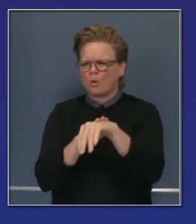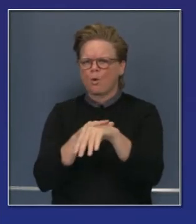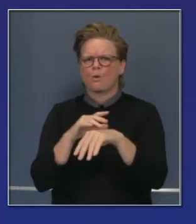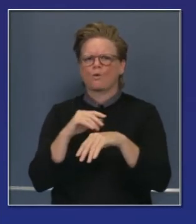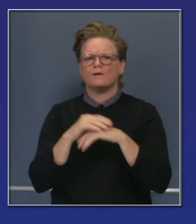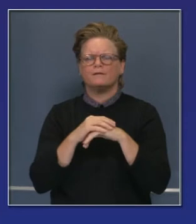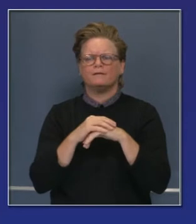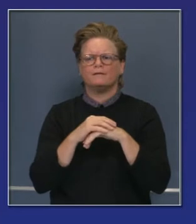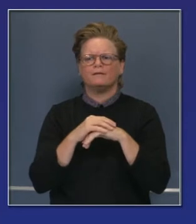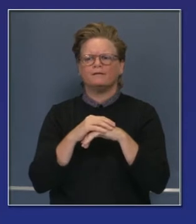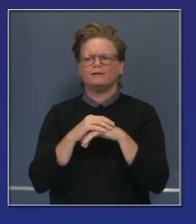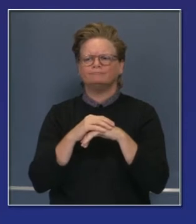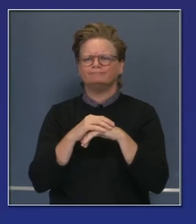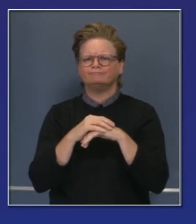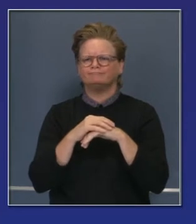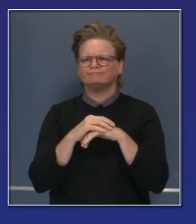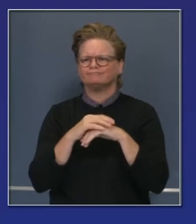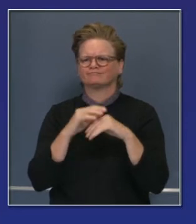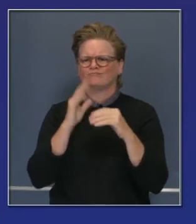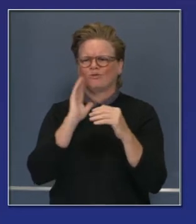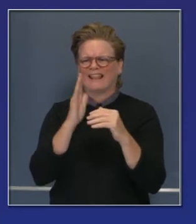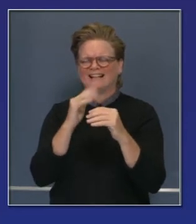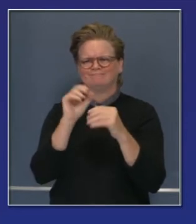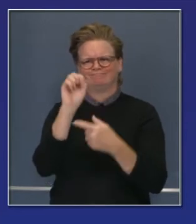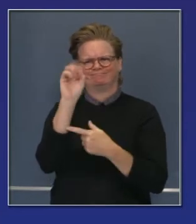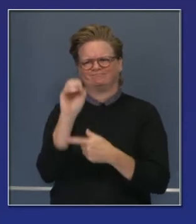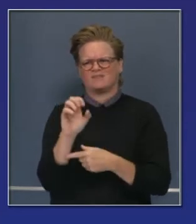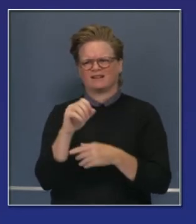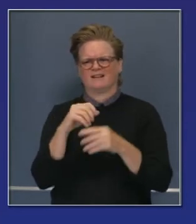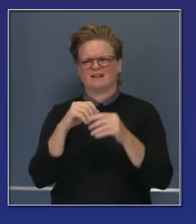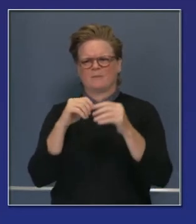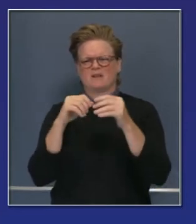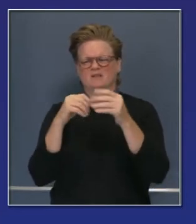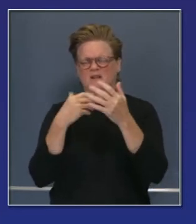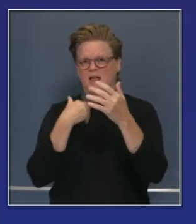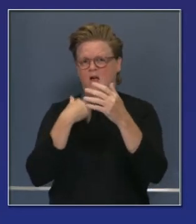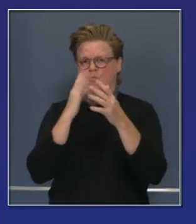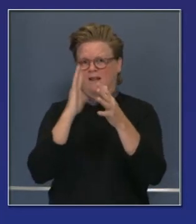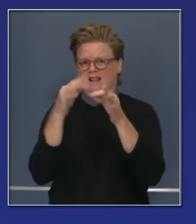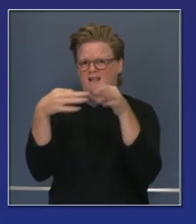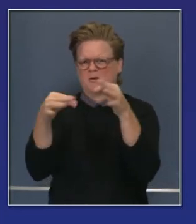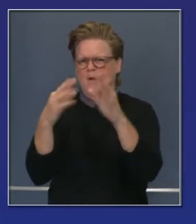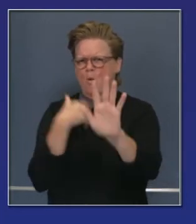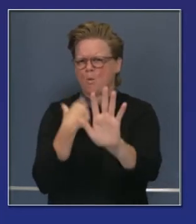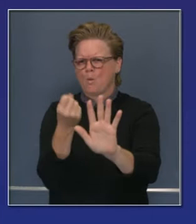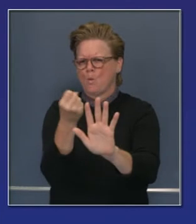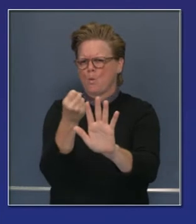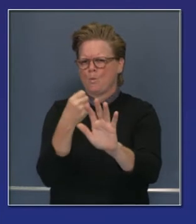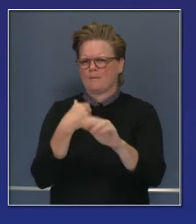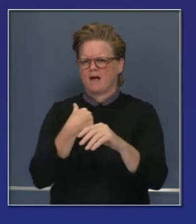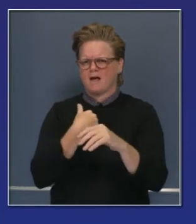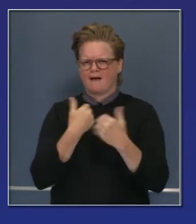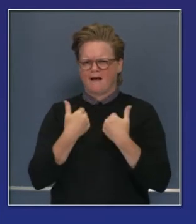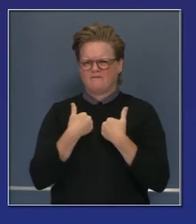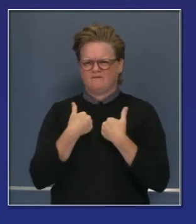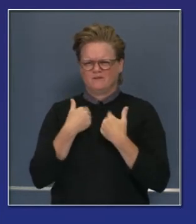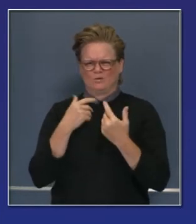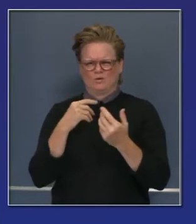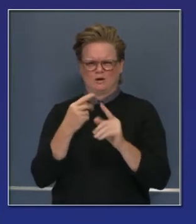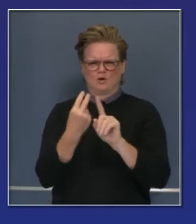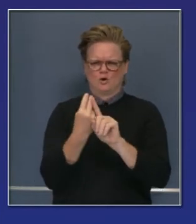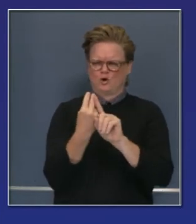Hablaré de esto en un momento. Vamos a ver el plan para reabrir la economía utilizando las lecciones